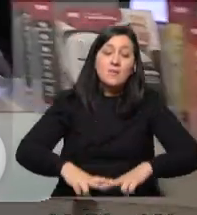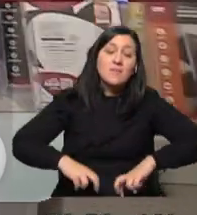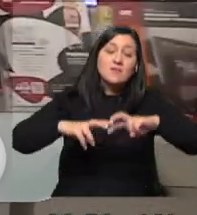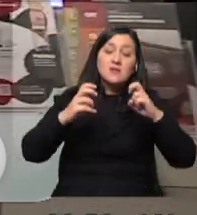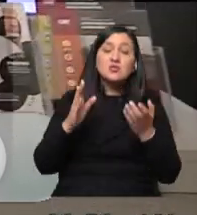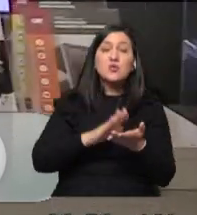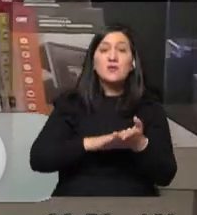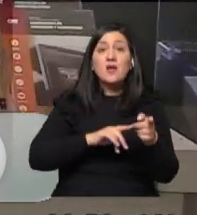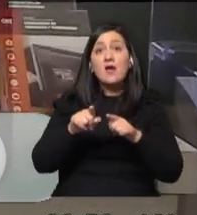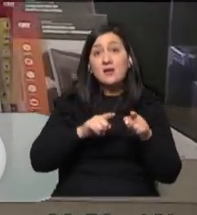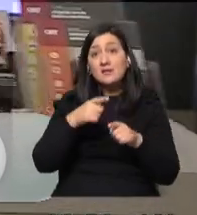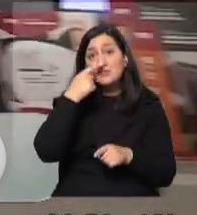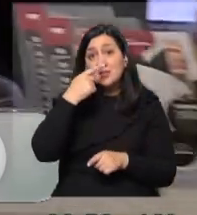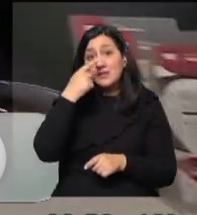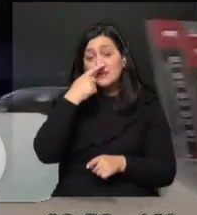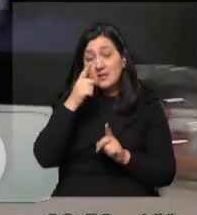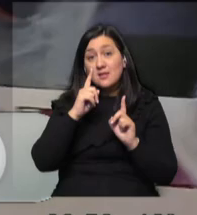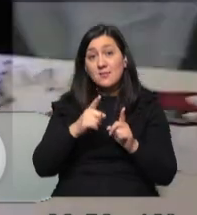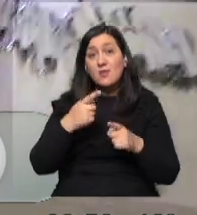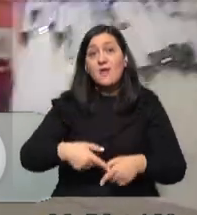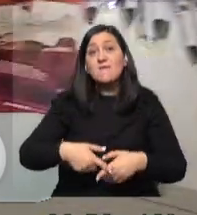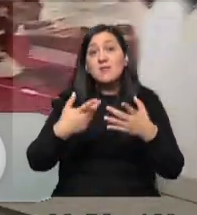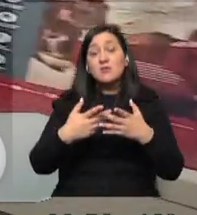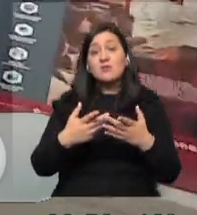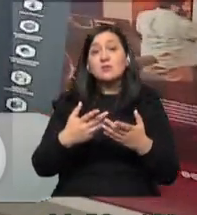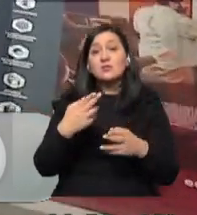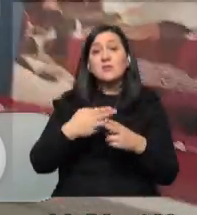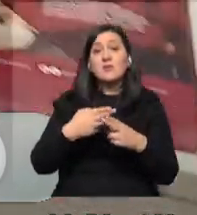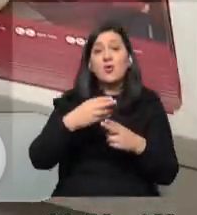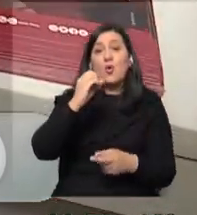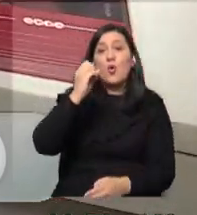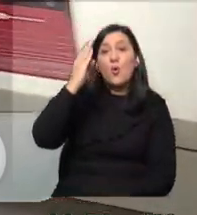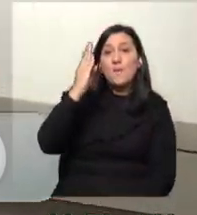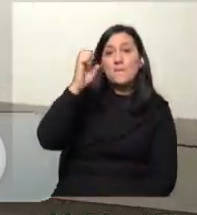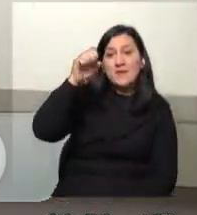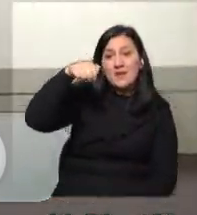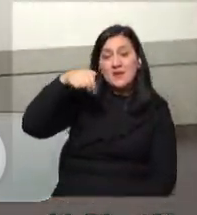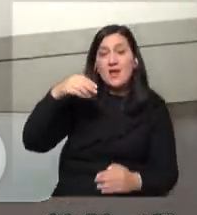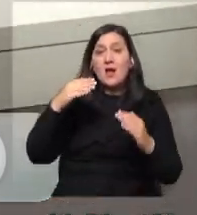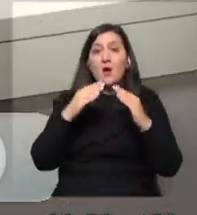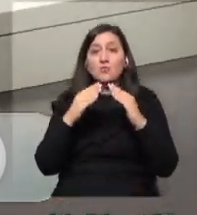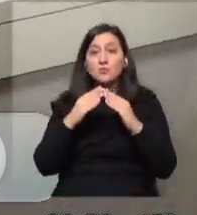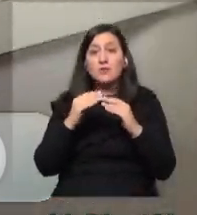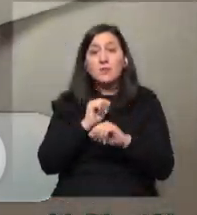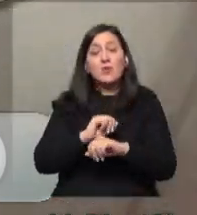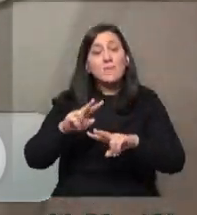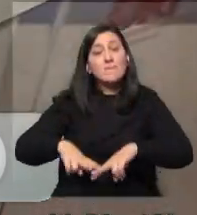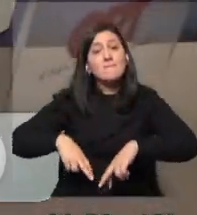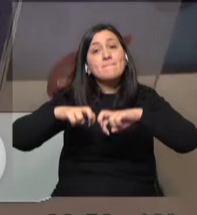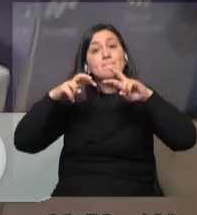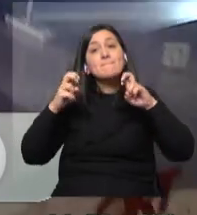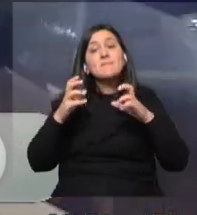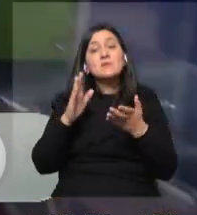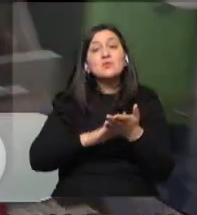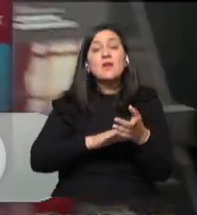que les interesa y sobre todo para un evento llamado Open House, que es este jueves 7 de septiembre, para que puedan averiguar sobre las carreras.